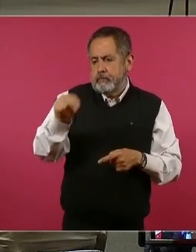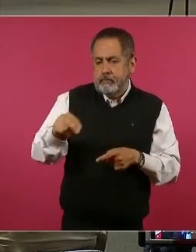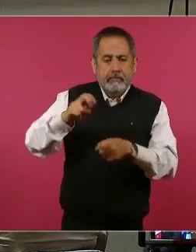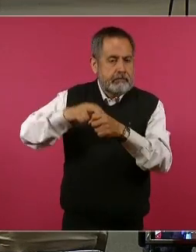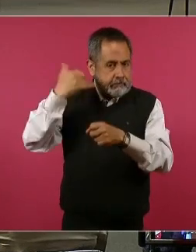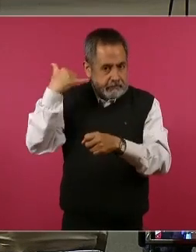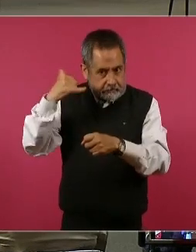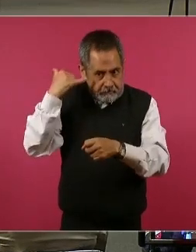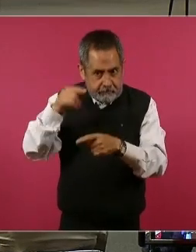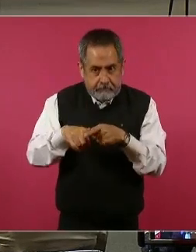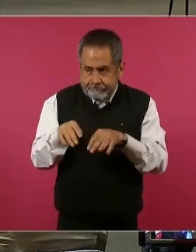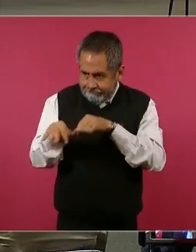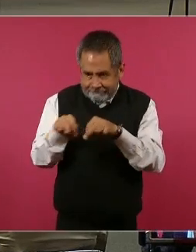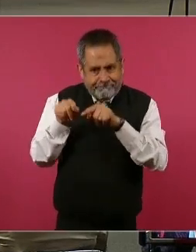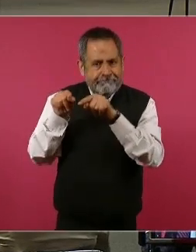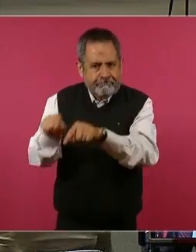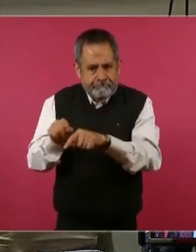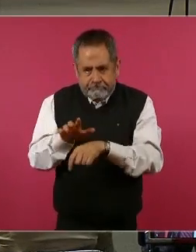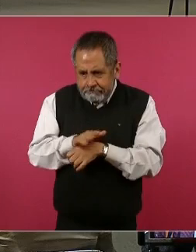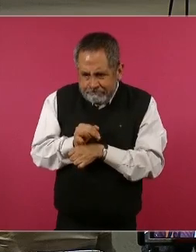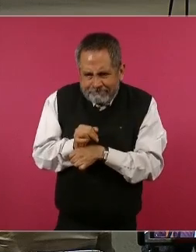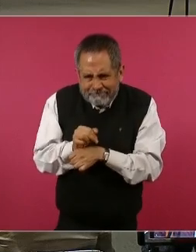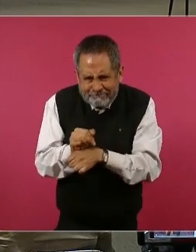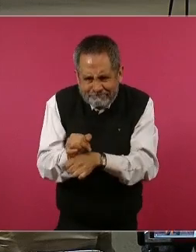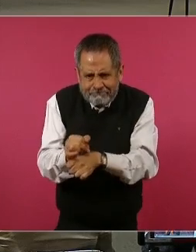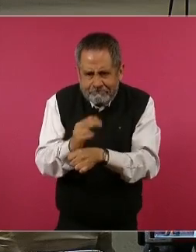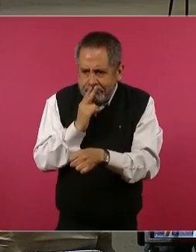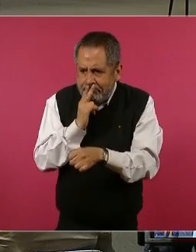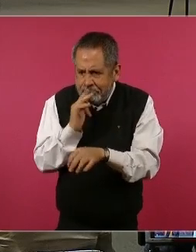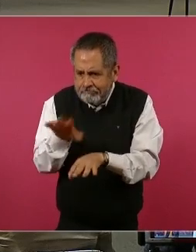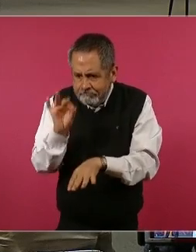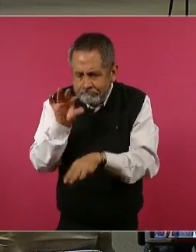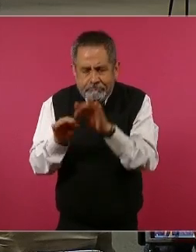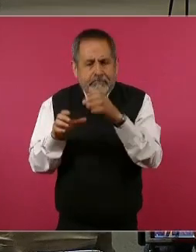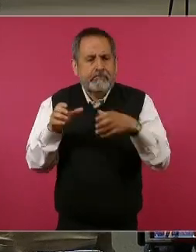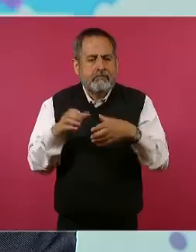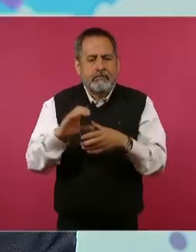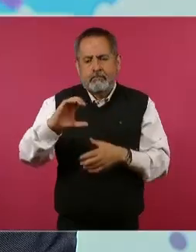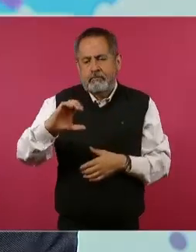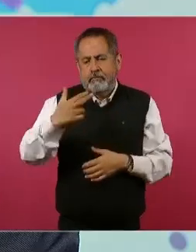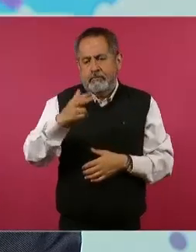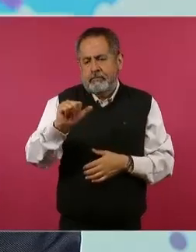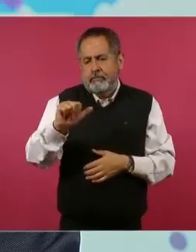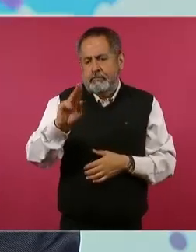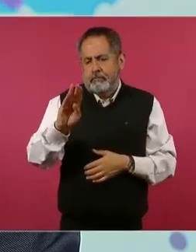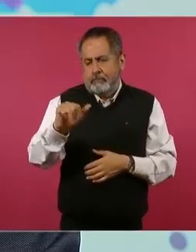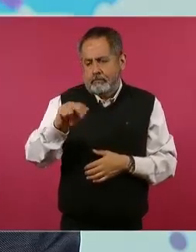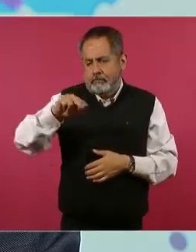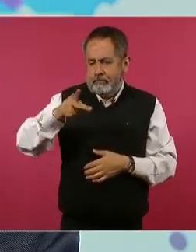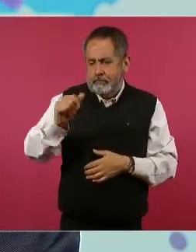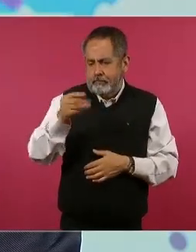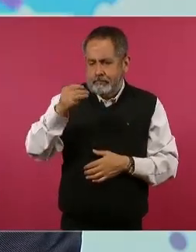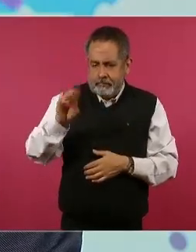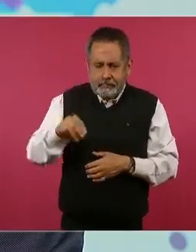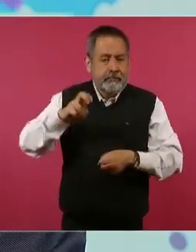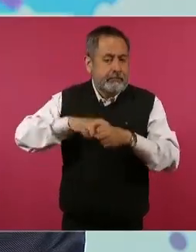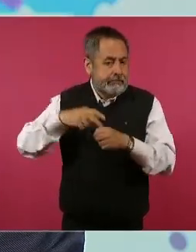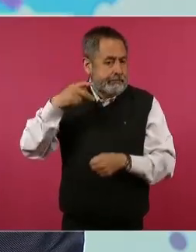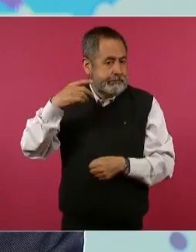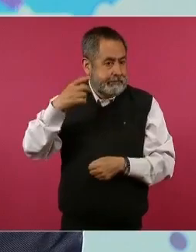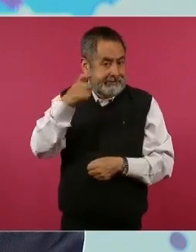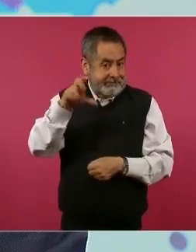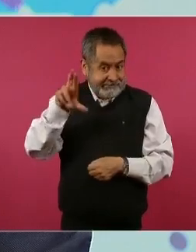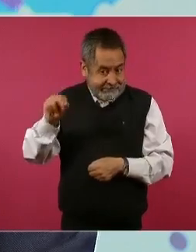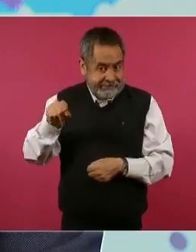Yucatán, para trabajar investigación y conservación en la zona de Chancambacán en el estado de Quintana Roo,